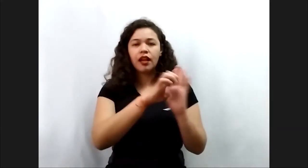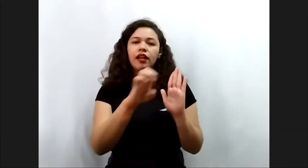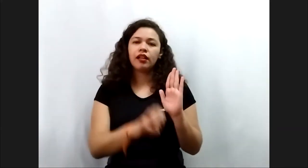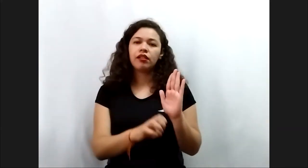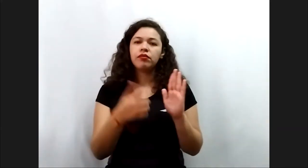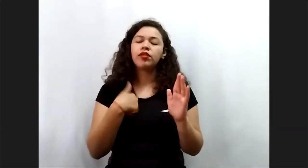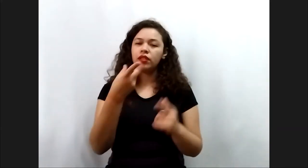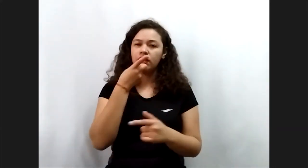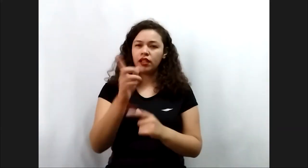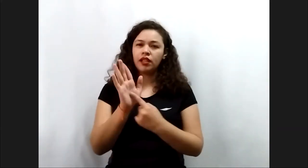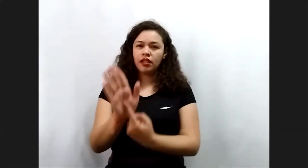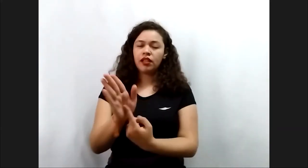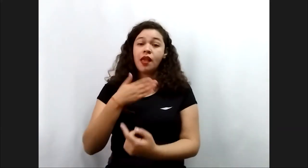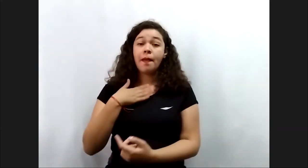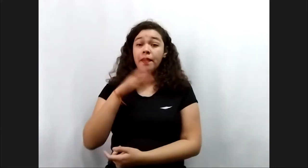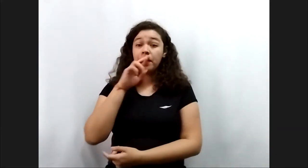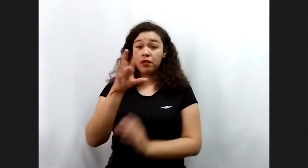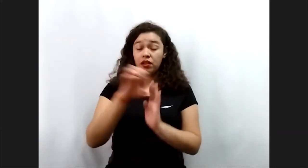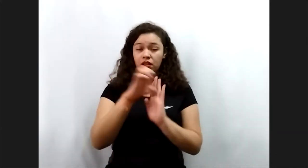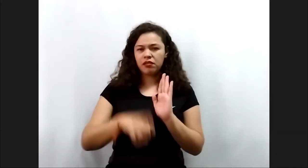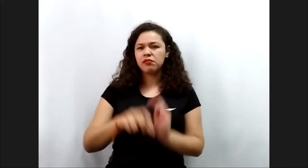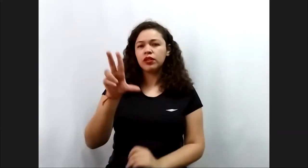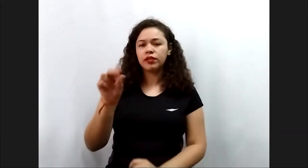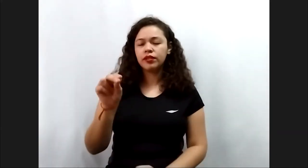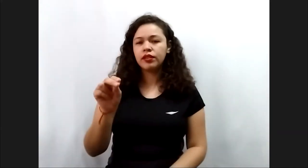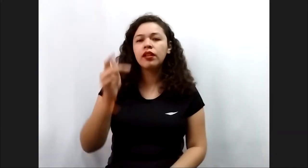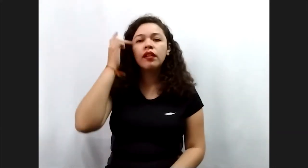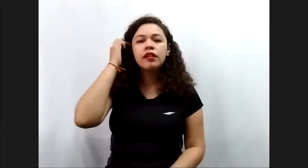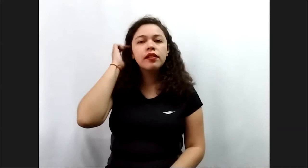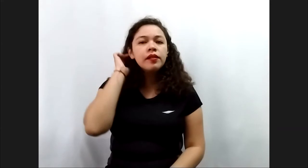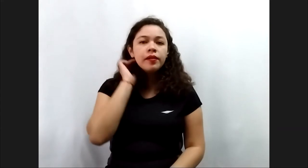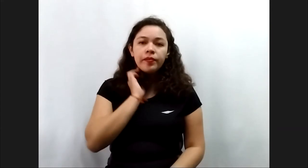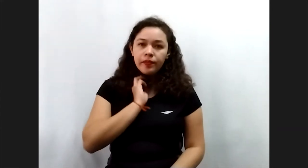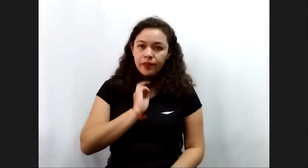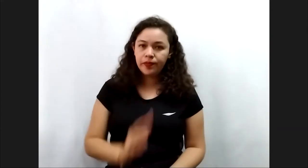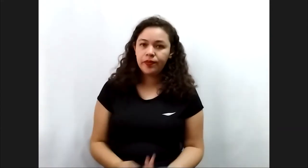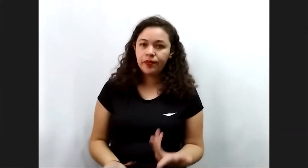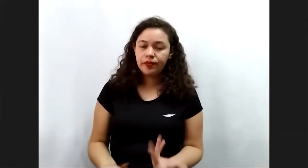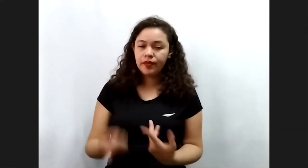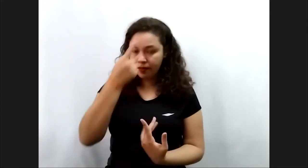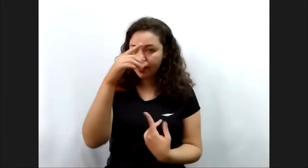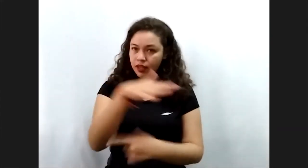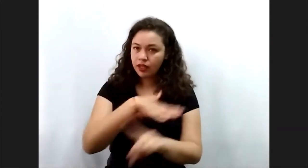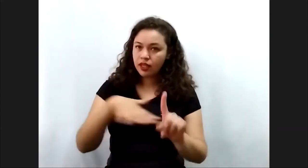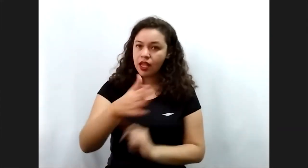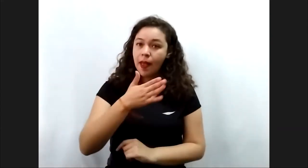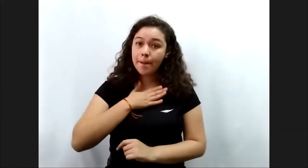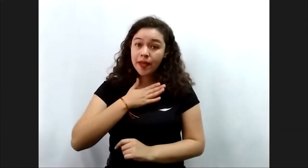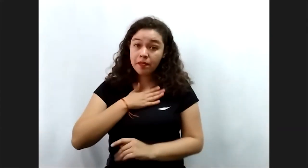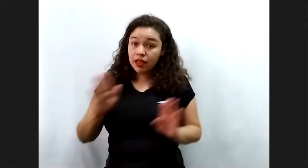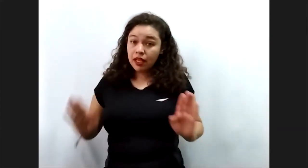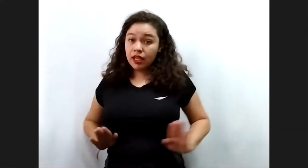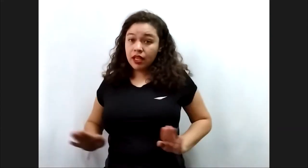no porque sea mi mejor ejemplo, sino en torno a lo que me caracteriza como